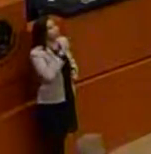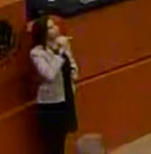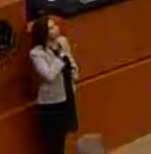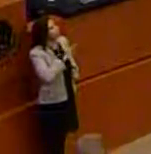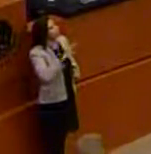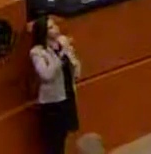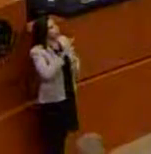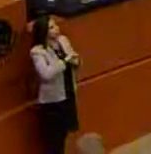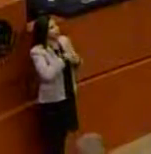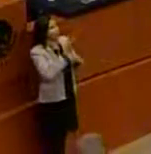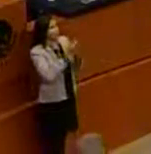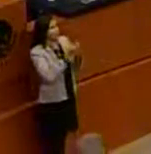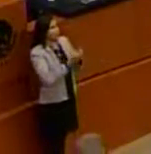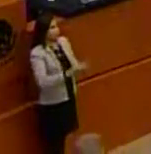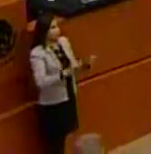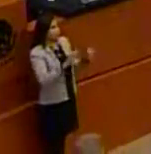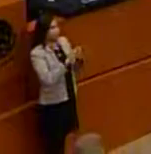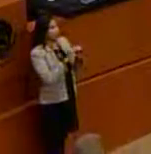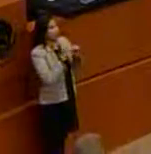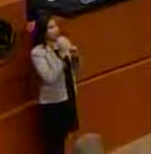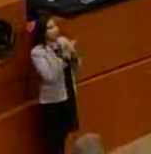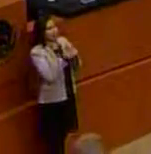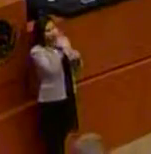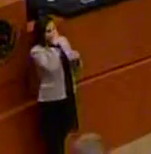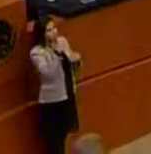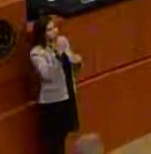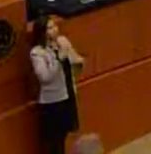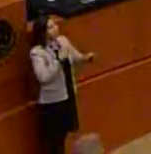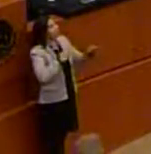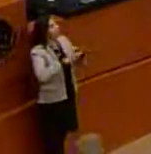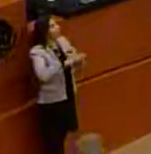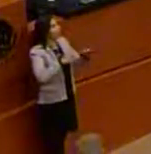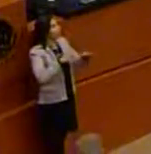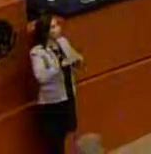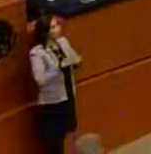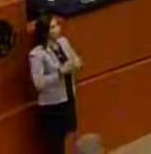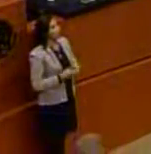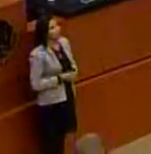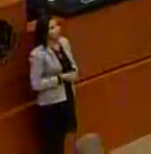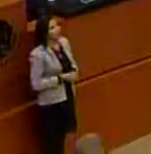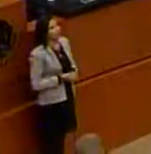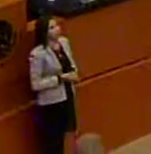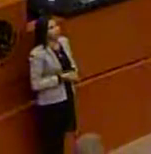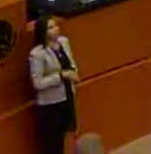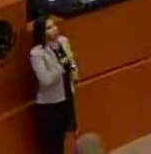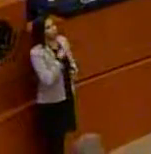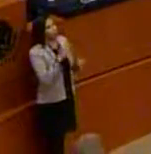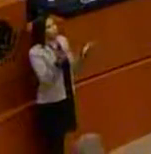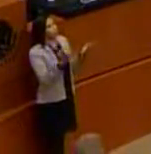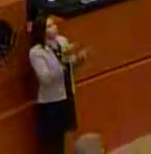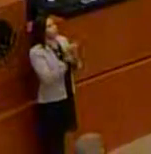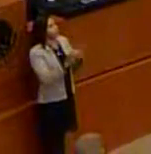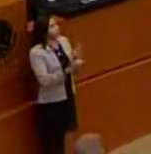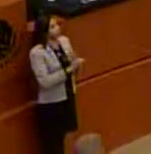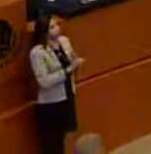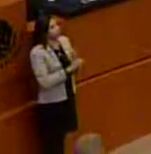sí permitiría algo que es muy importante, una mucho mayor flexibilidad en el trabajo, y haría